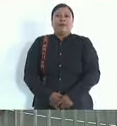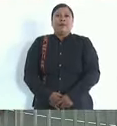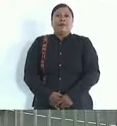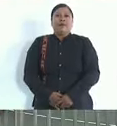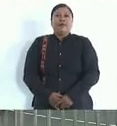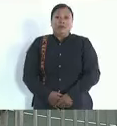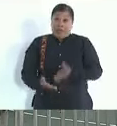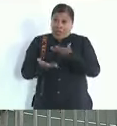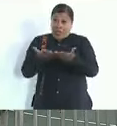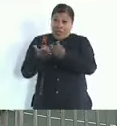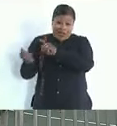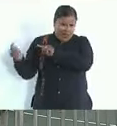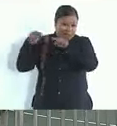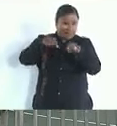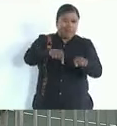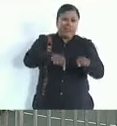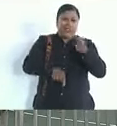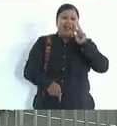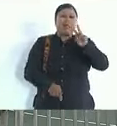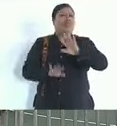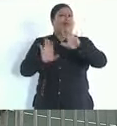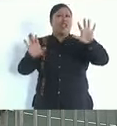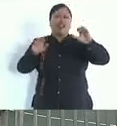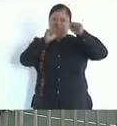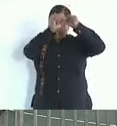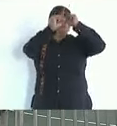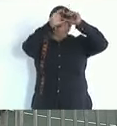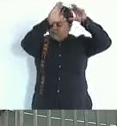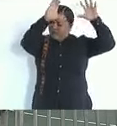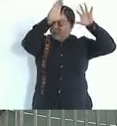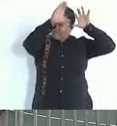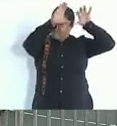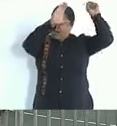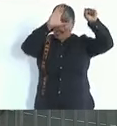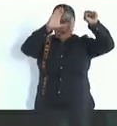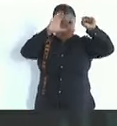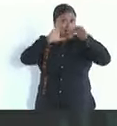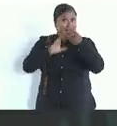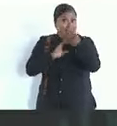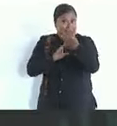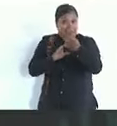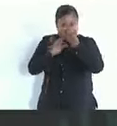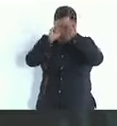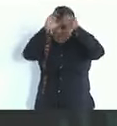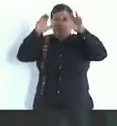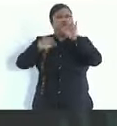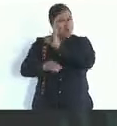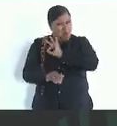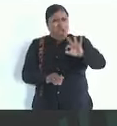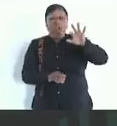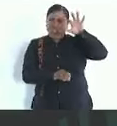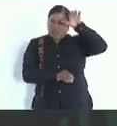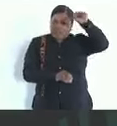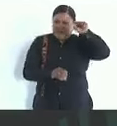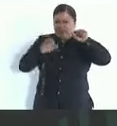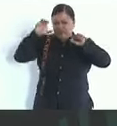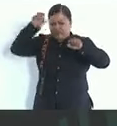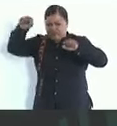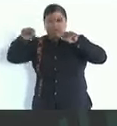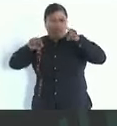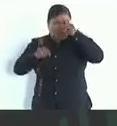Estamos aquí para haber realizado un sueño y para constatar que los sueños pueden realizarse cuando el humanismo teje redes